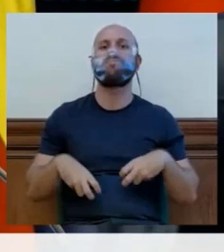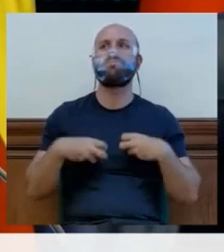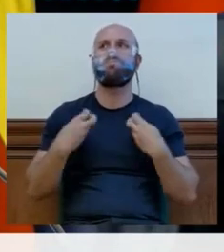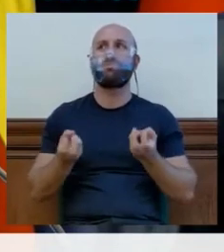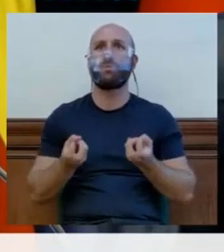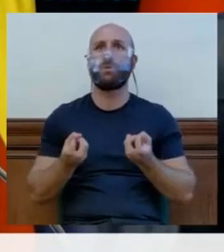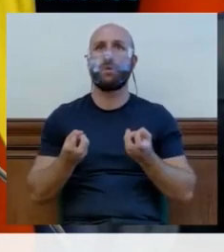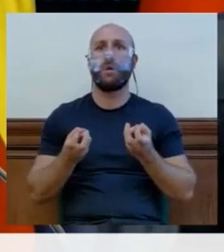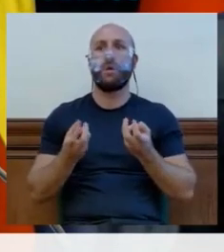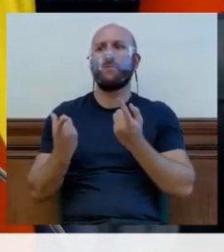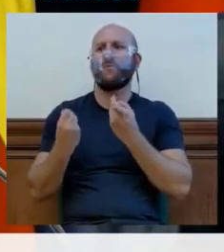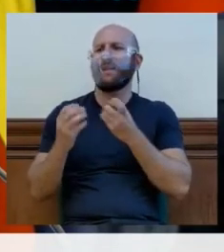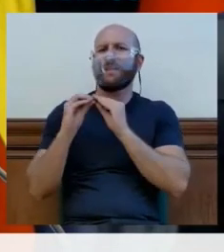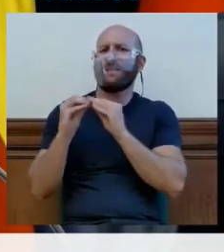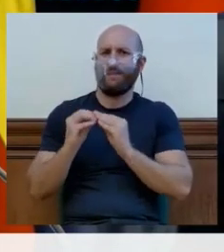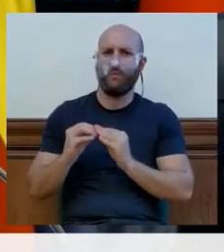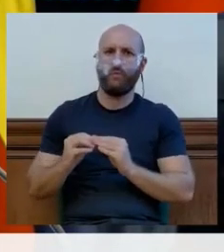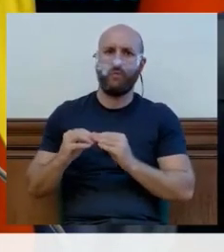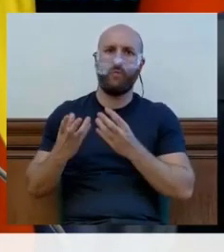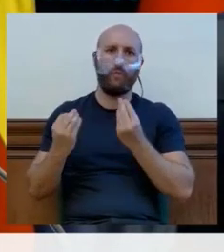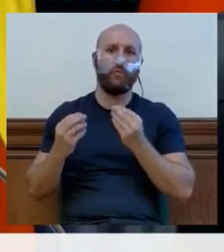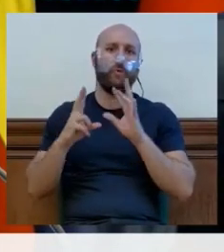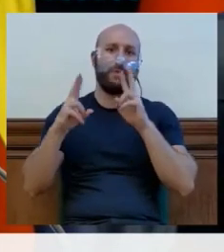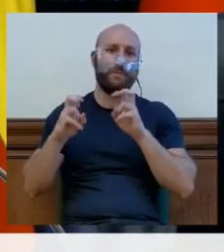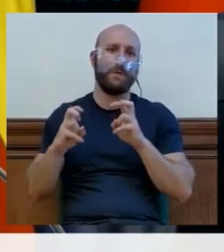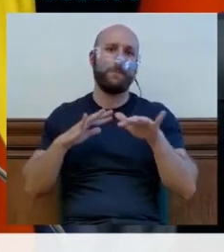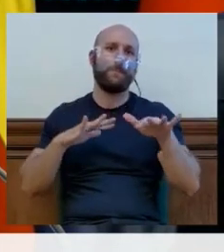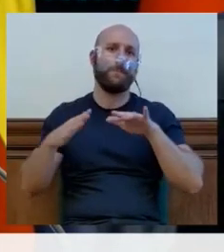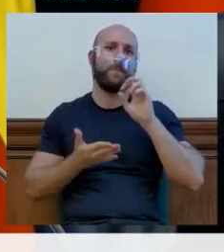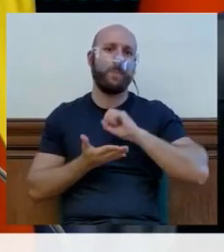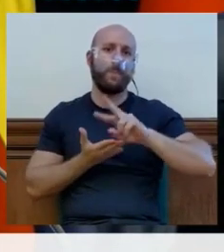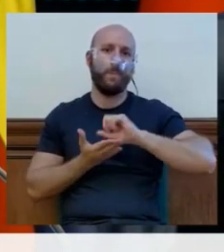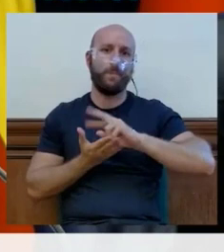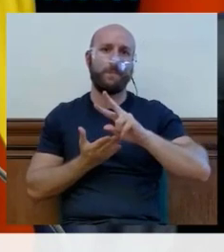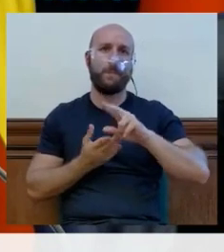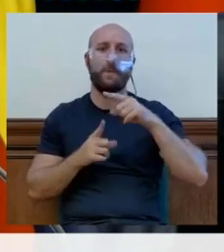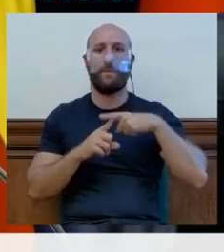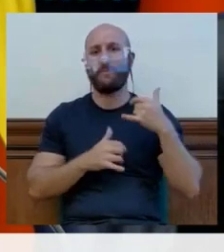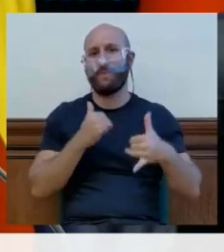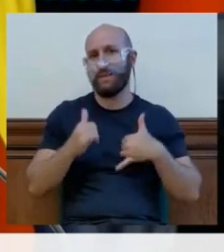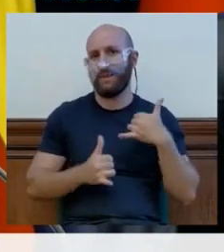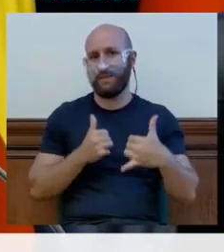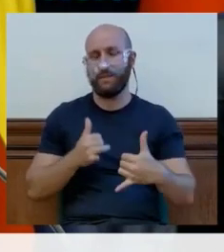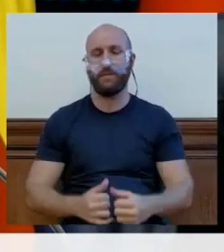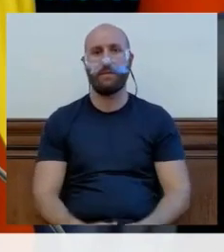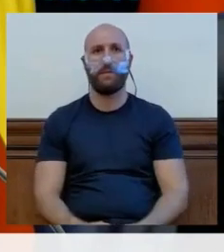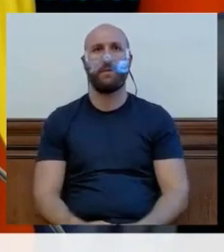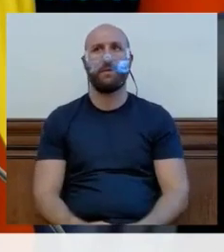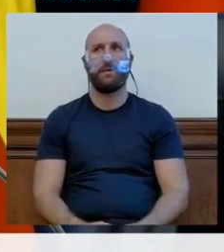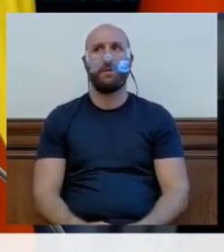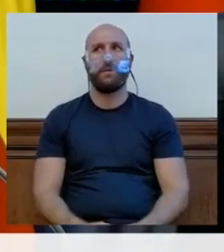mucho, sobre todo en lo que tiene que ver con la movilidad a pie y la movilidad a bicicleta, y también actualizarlo